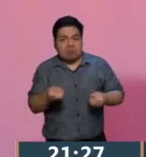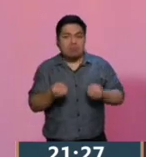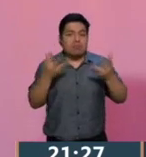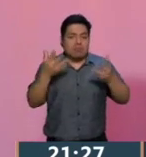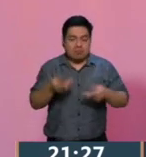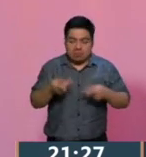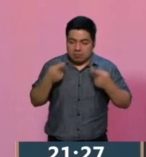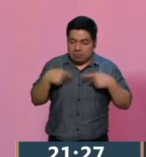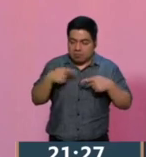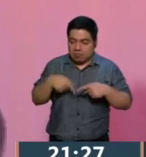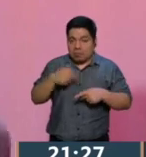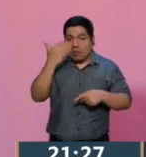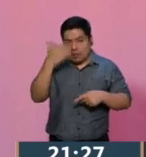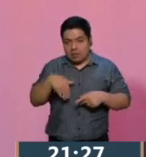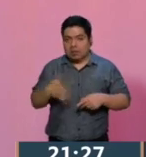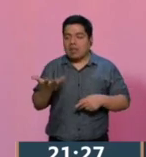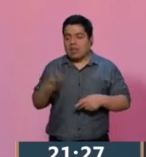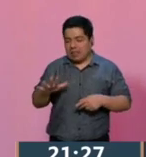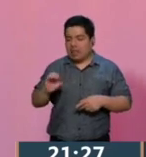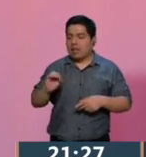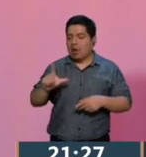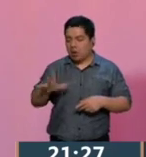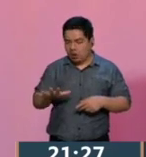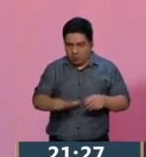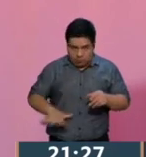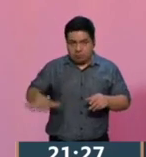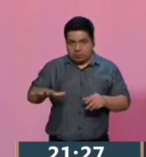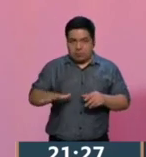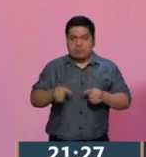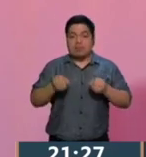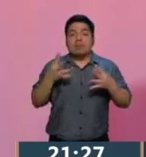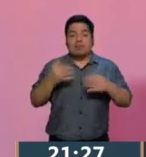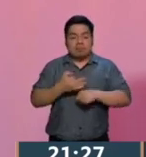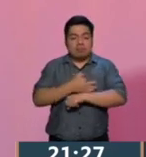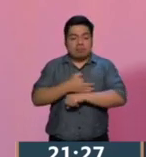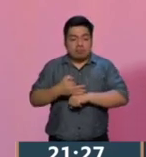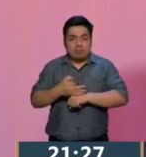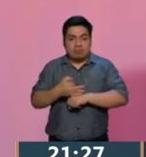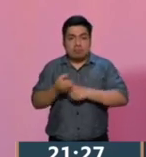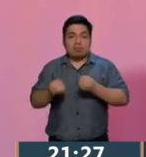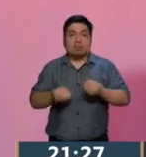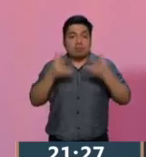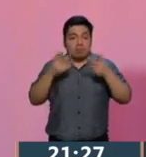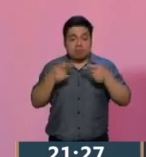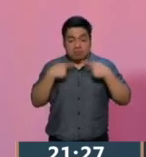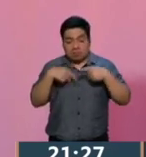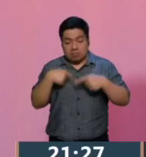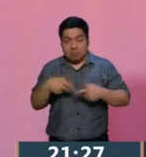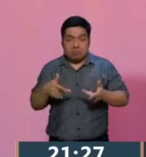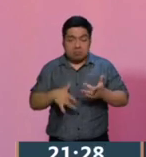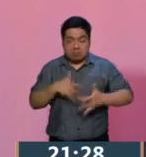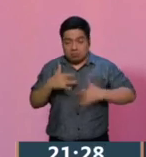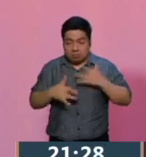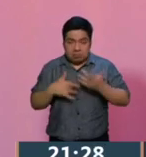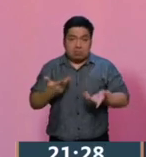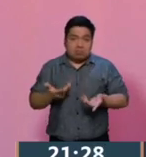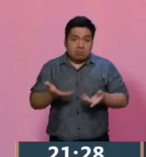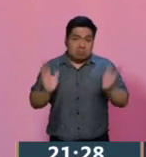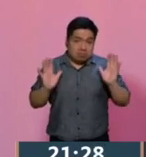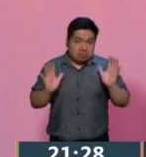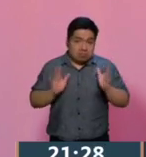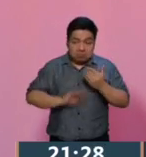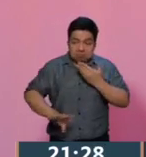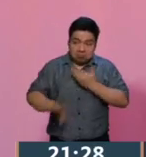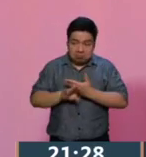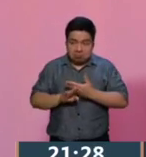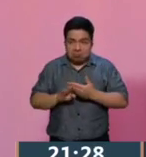personas, sabemos que son 10 colonias afectadas, pero ¿cuántas familias, cuántas personas han tenido afectación? No solamente